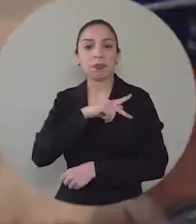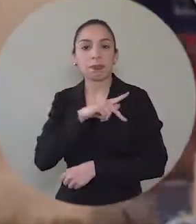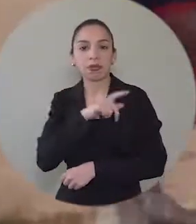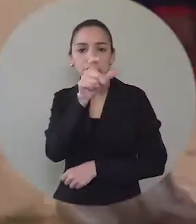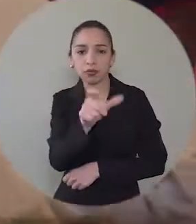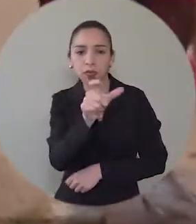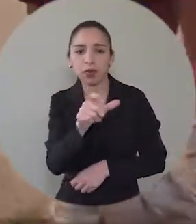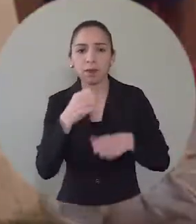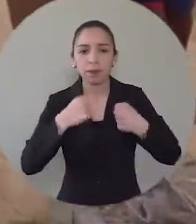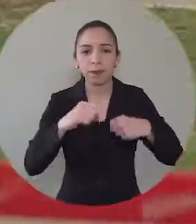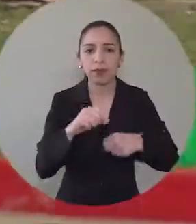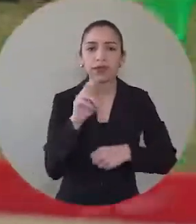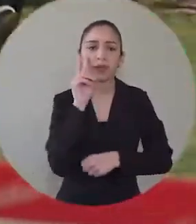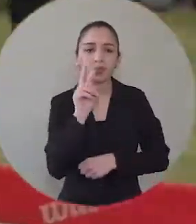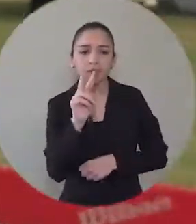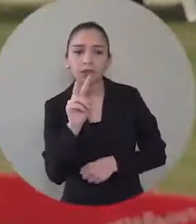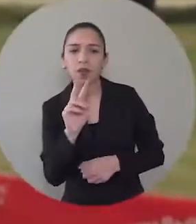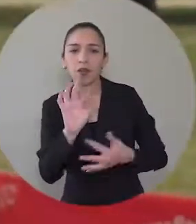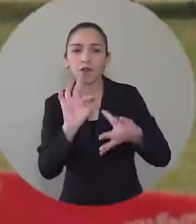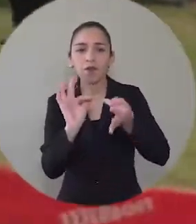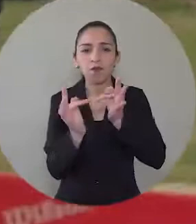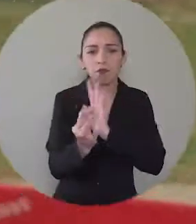o cierta fisionomía